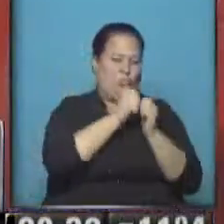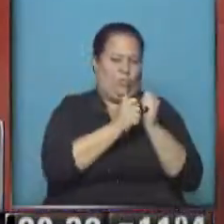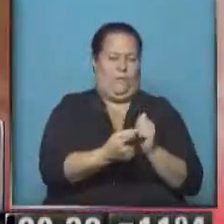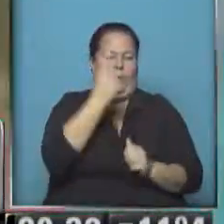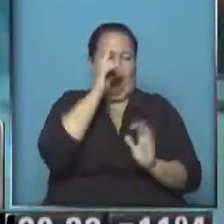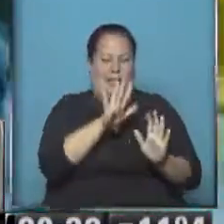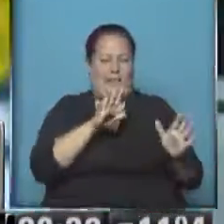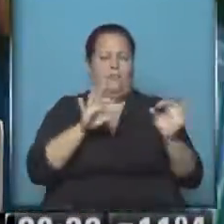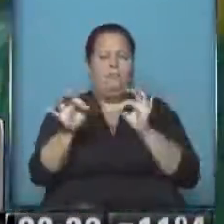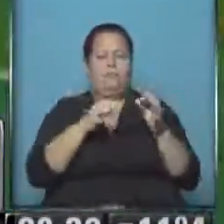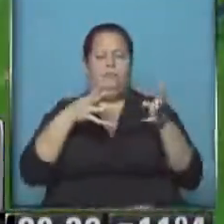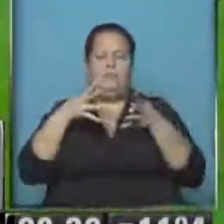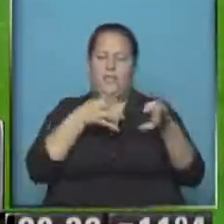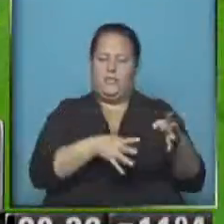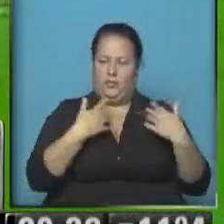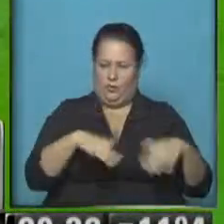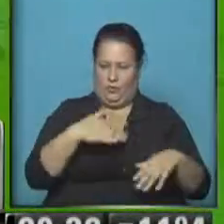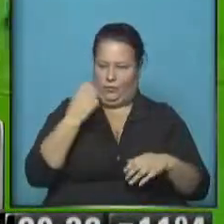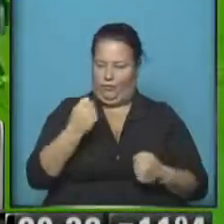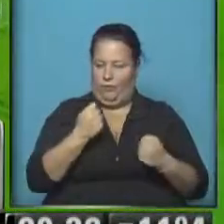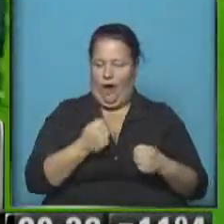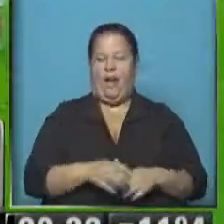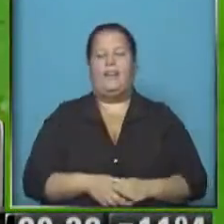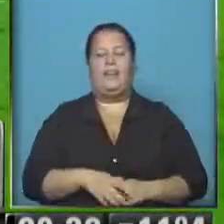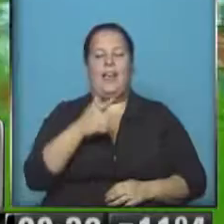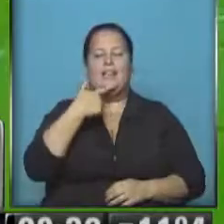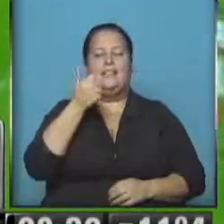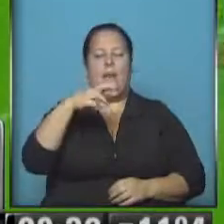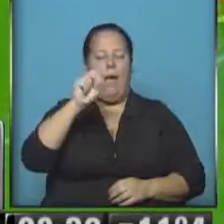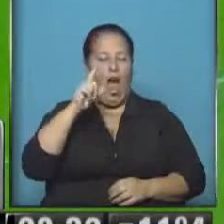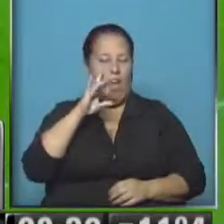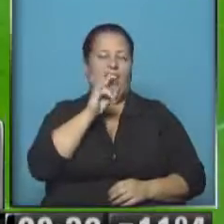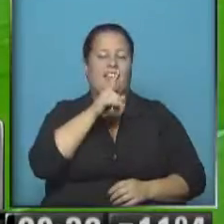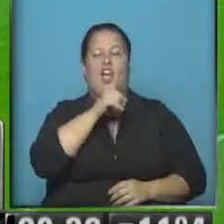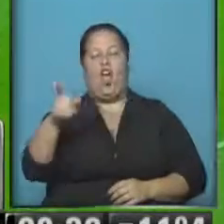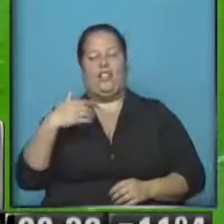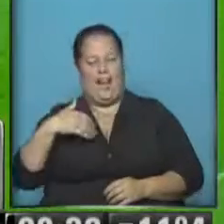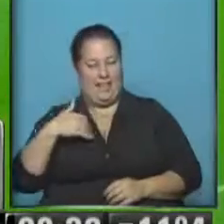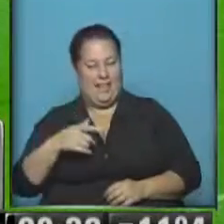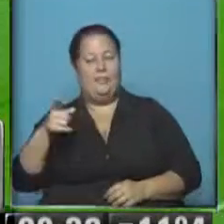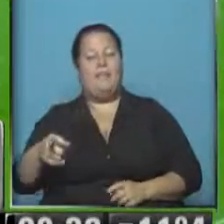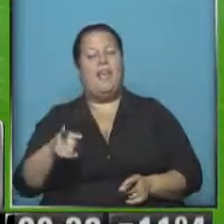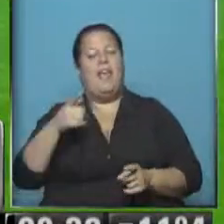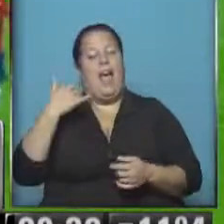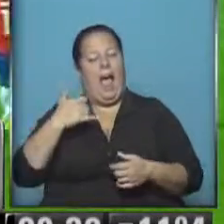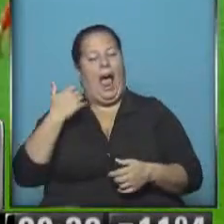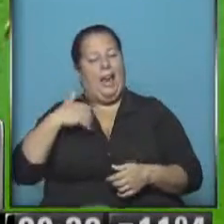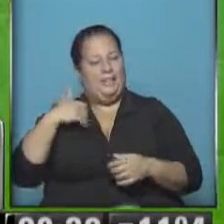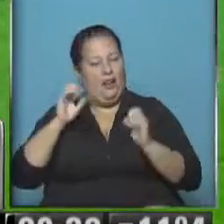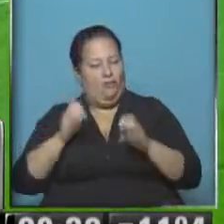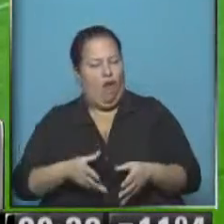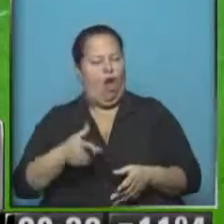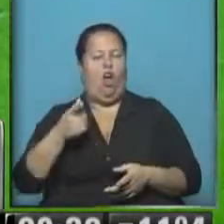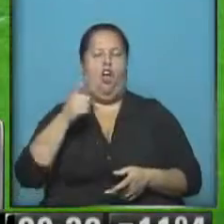con un esquema ofensivo ultra que tiene sampaoli frente a la argentina que si bien tenía el déficit de